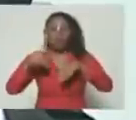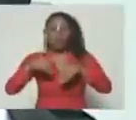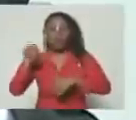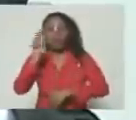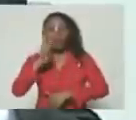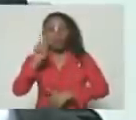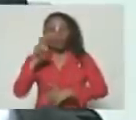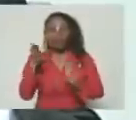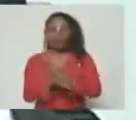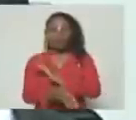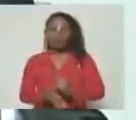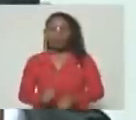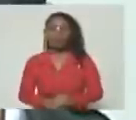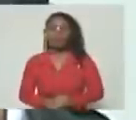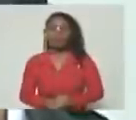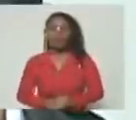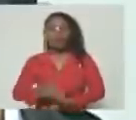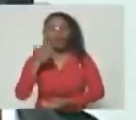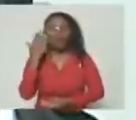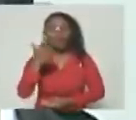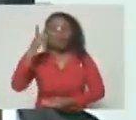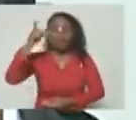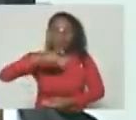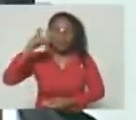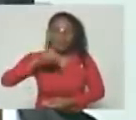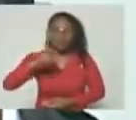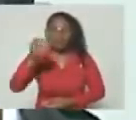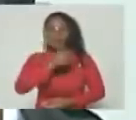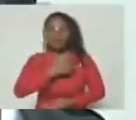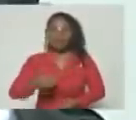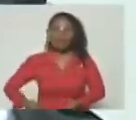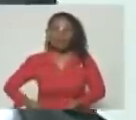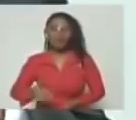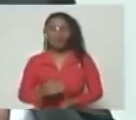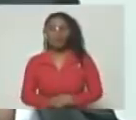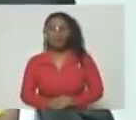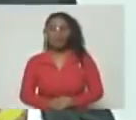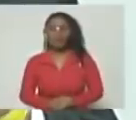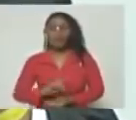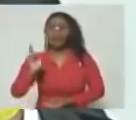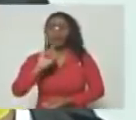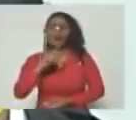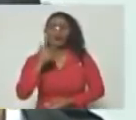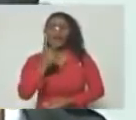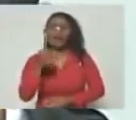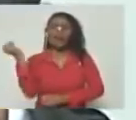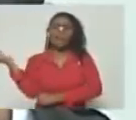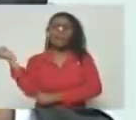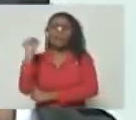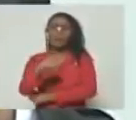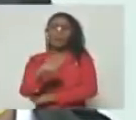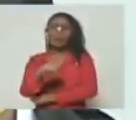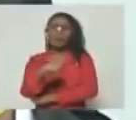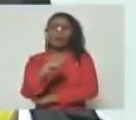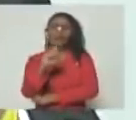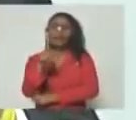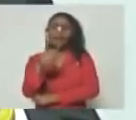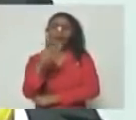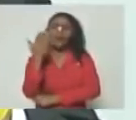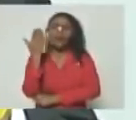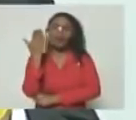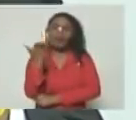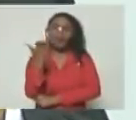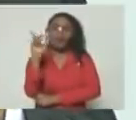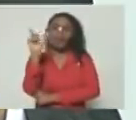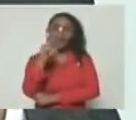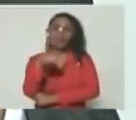voto. Y a usted le conviene, señor presidente, no digamos que la derrota, sino que a usted le